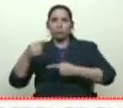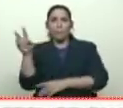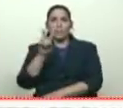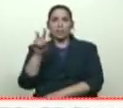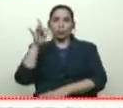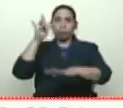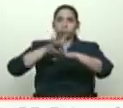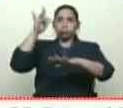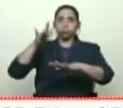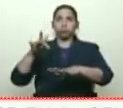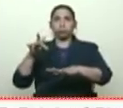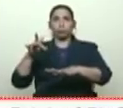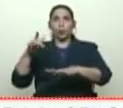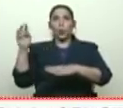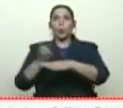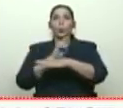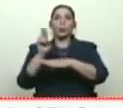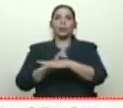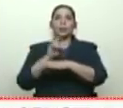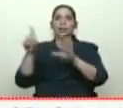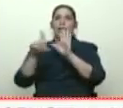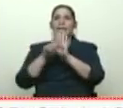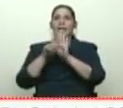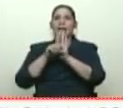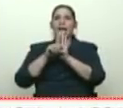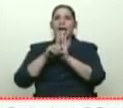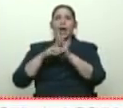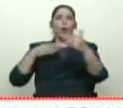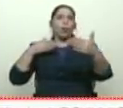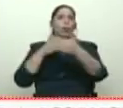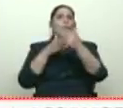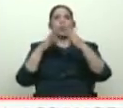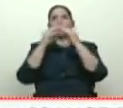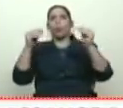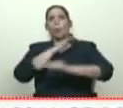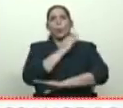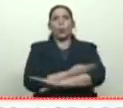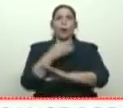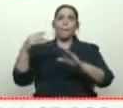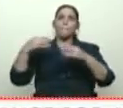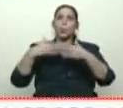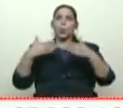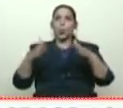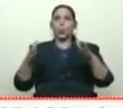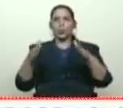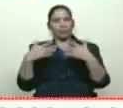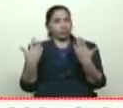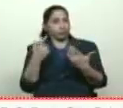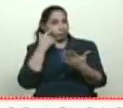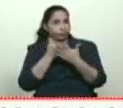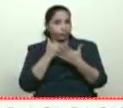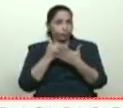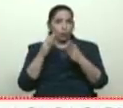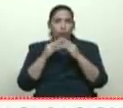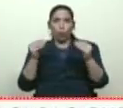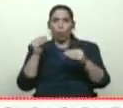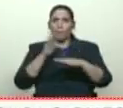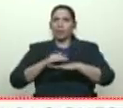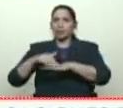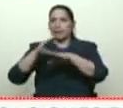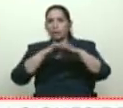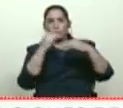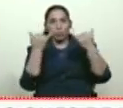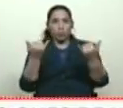mano al Parlamento y utilizan el Parlamento contra todos los poderes públicos. Vean, y todo lo que está ocurriendo hoy